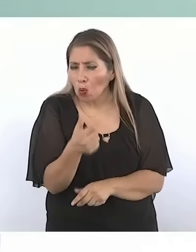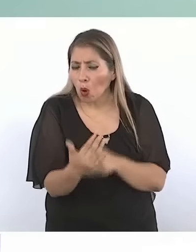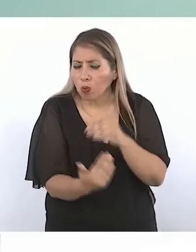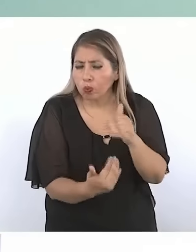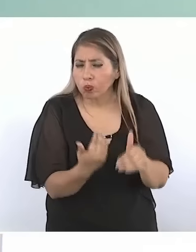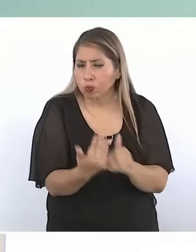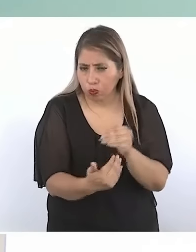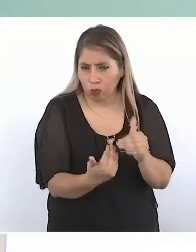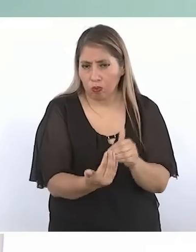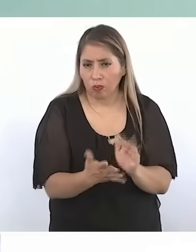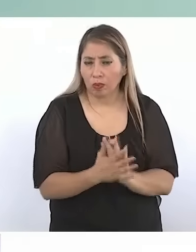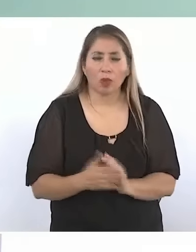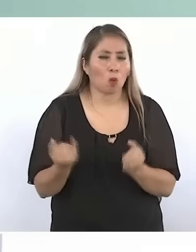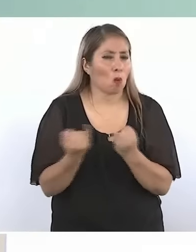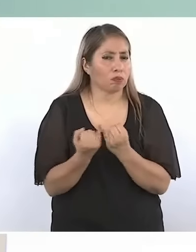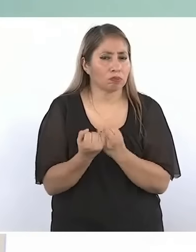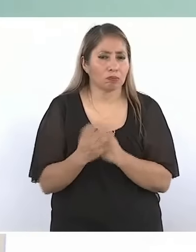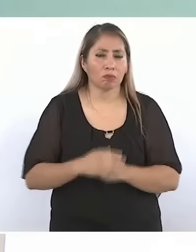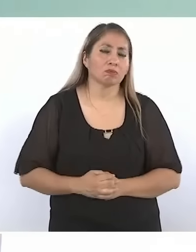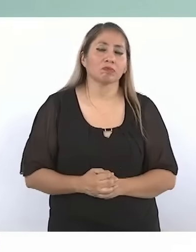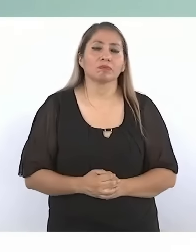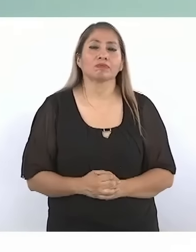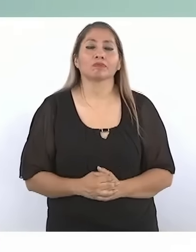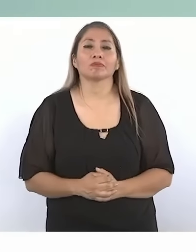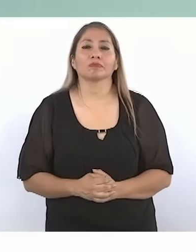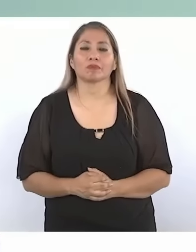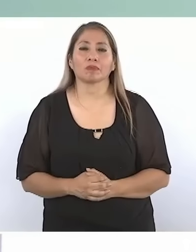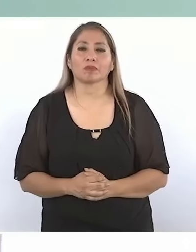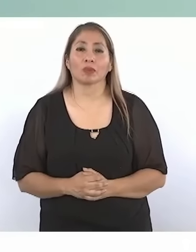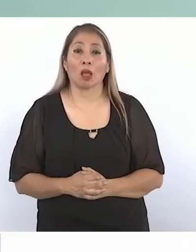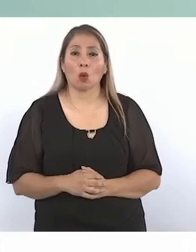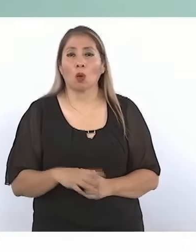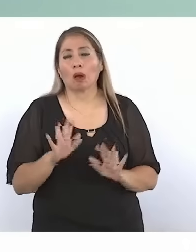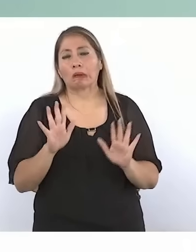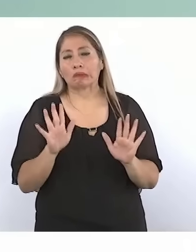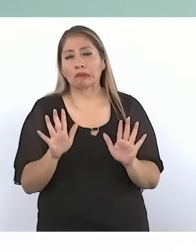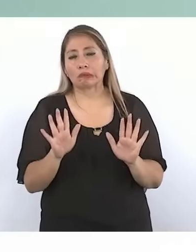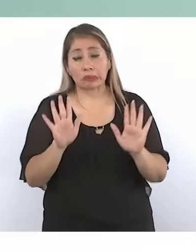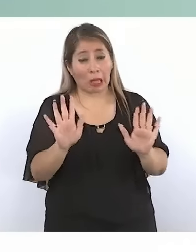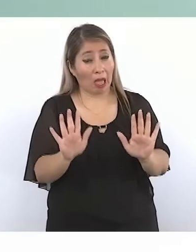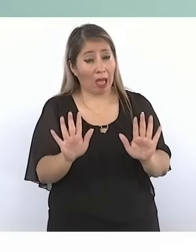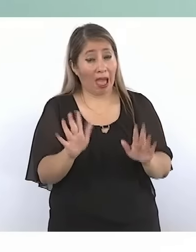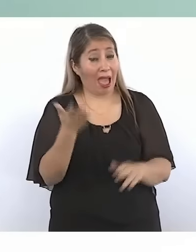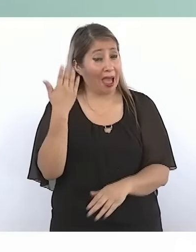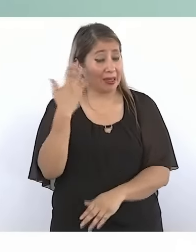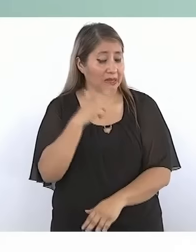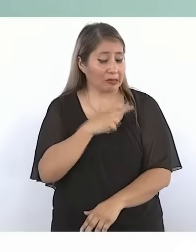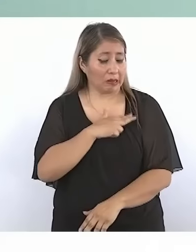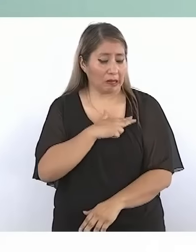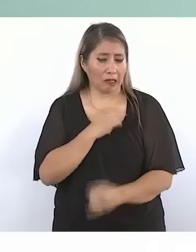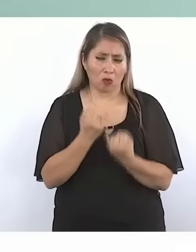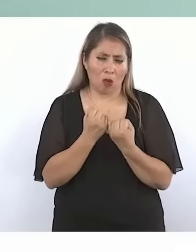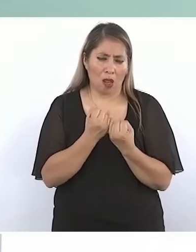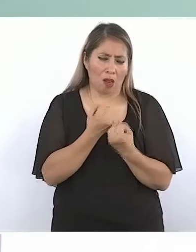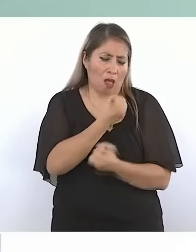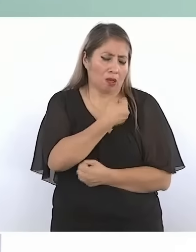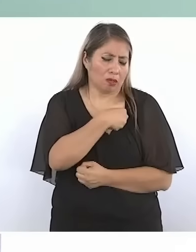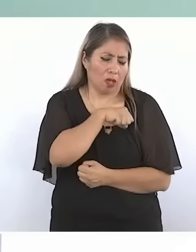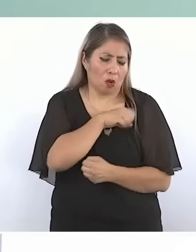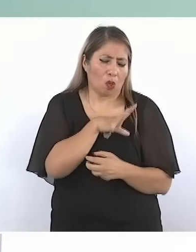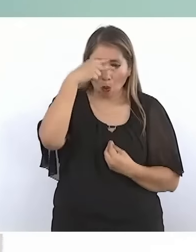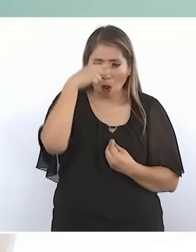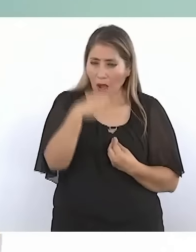ocurrido y también, por supuesto, a sanar no solo heridas familiares, sino también de